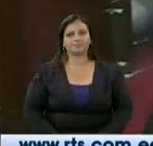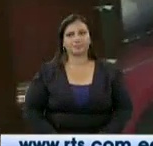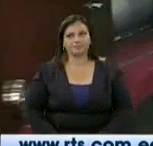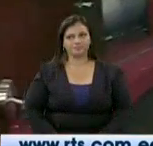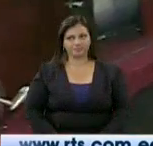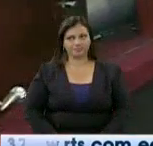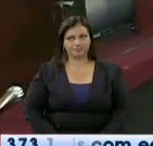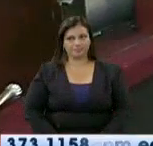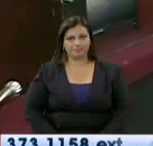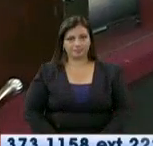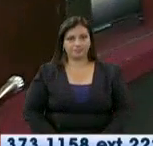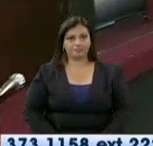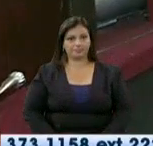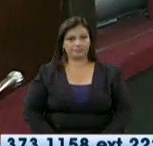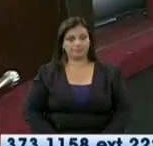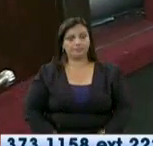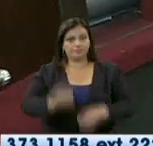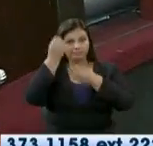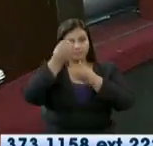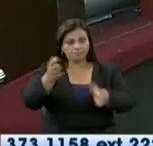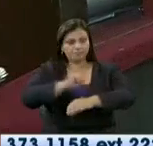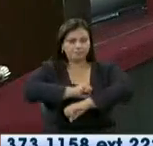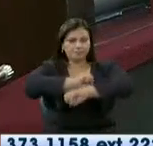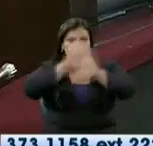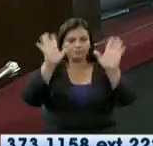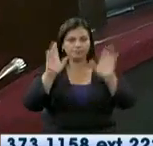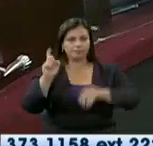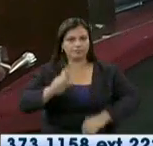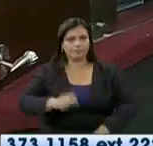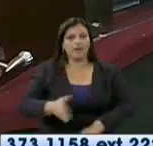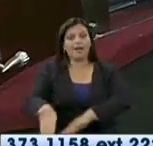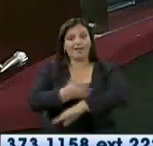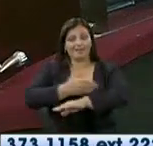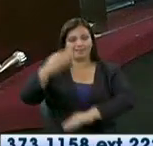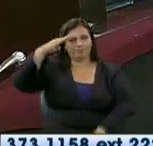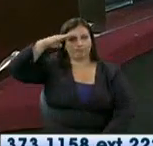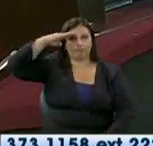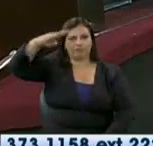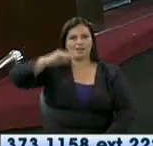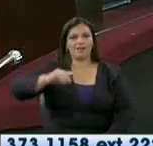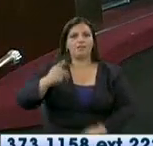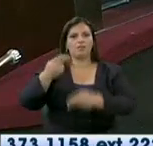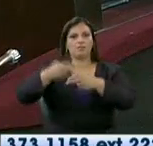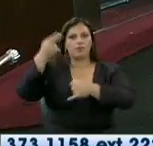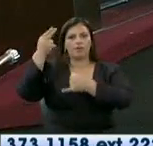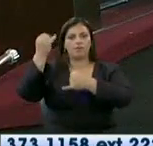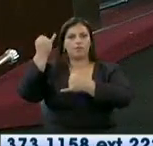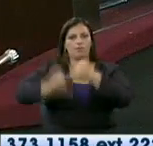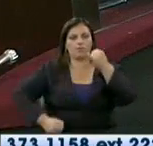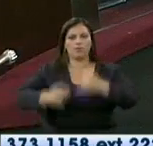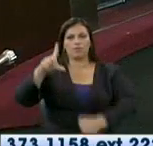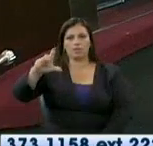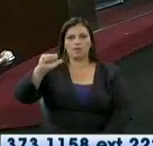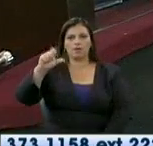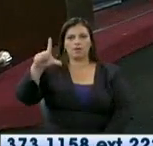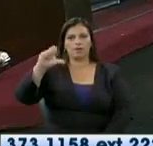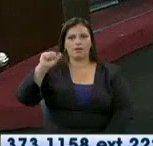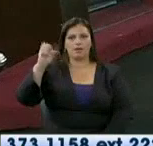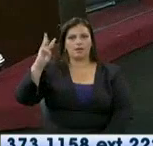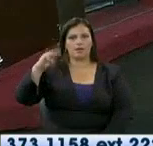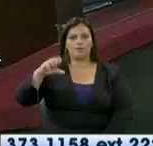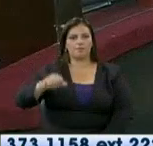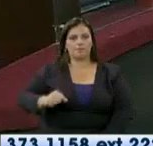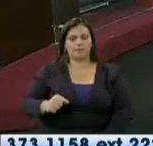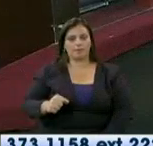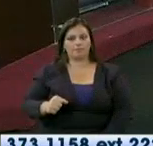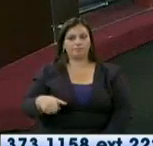Rapidísimo, aquí valdría la pena que se aclare bien la situación. El señor Coronel Alama el otro día dijo que desde la vía a la costa